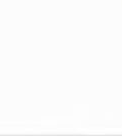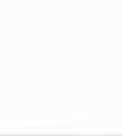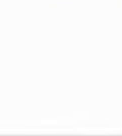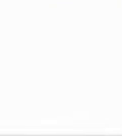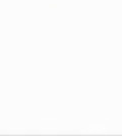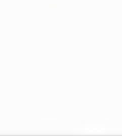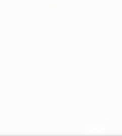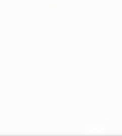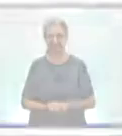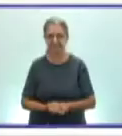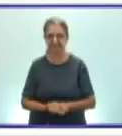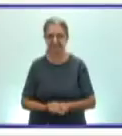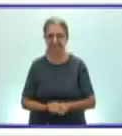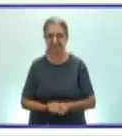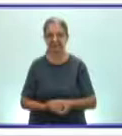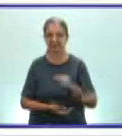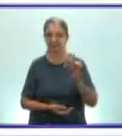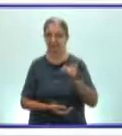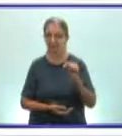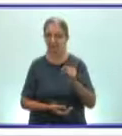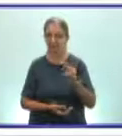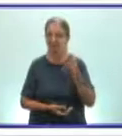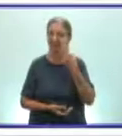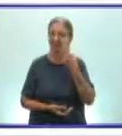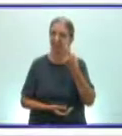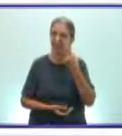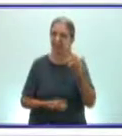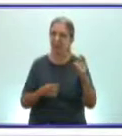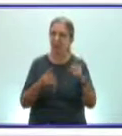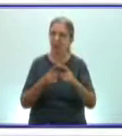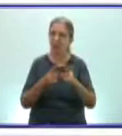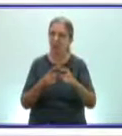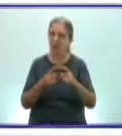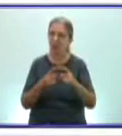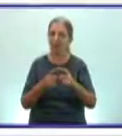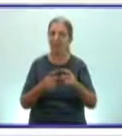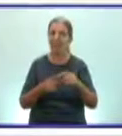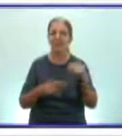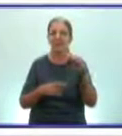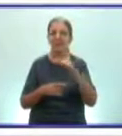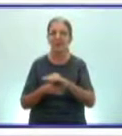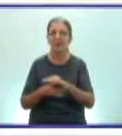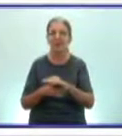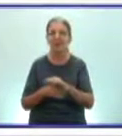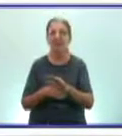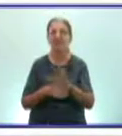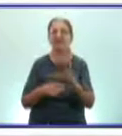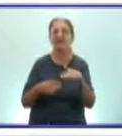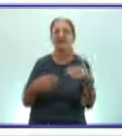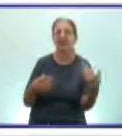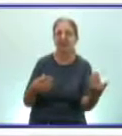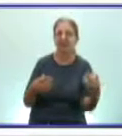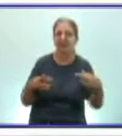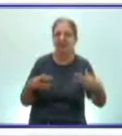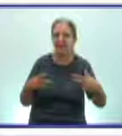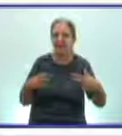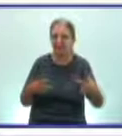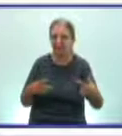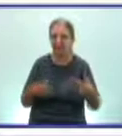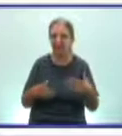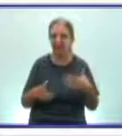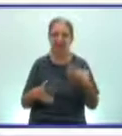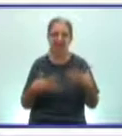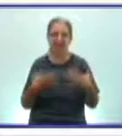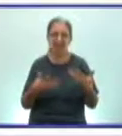Ahora estamos en condiciones de calcular o determinar la moda en la actividad inicial, o sea,